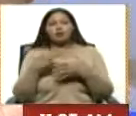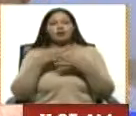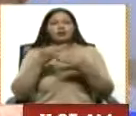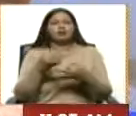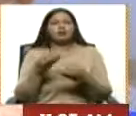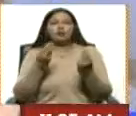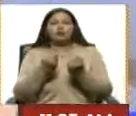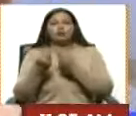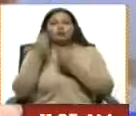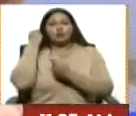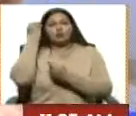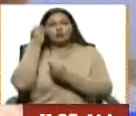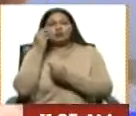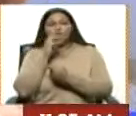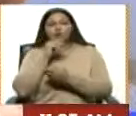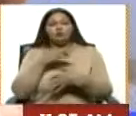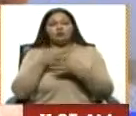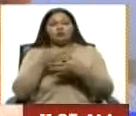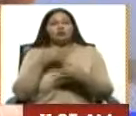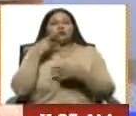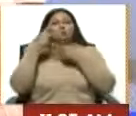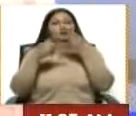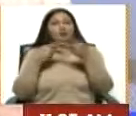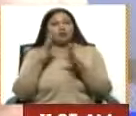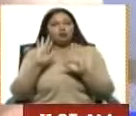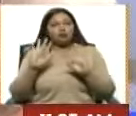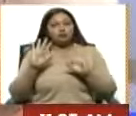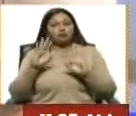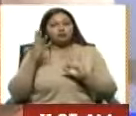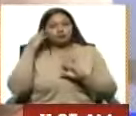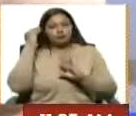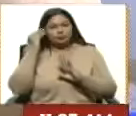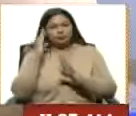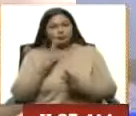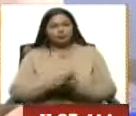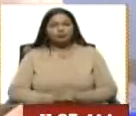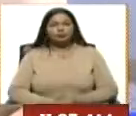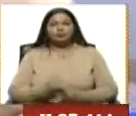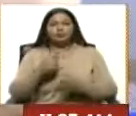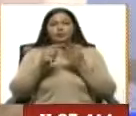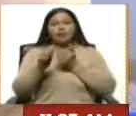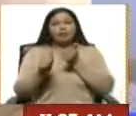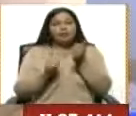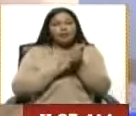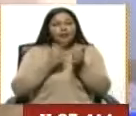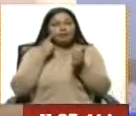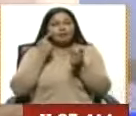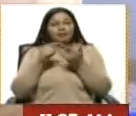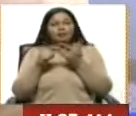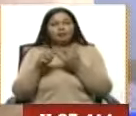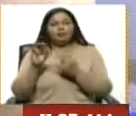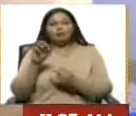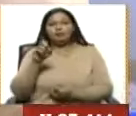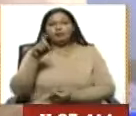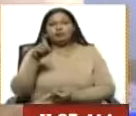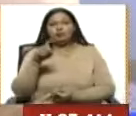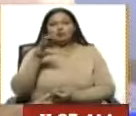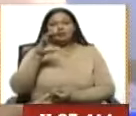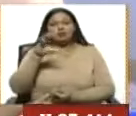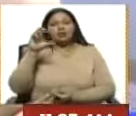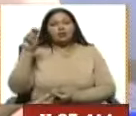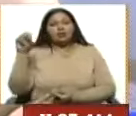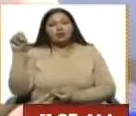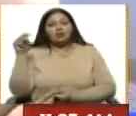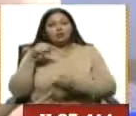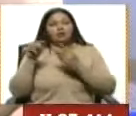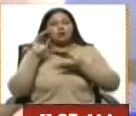inocentes en pensar que no tengan intereses políticos. Entonces, detrás de esas plataformas, así como hay detrás de Fox, detrás de CNN, detrás de los grandes